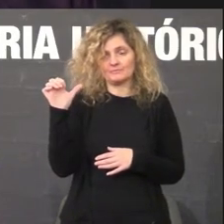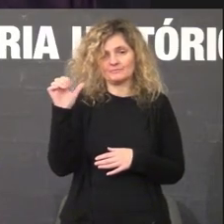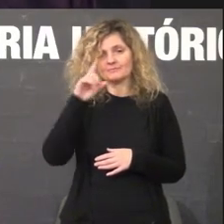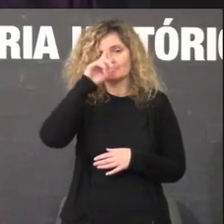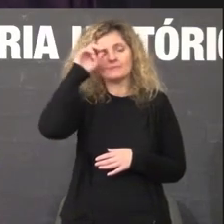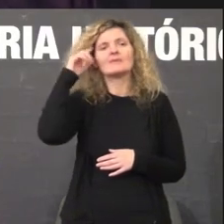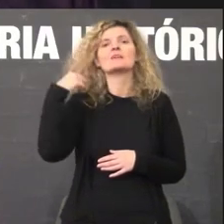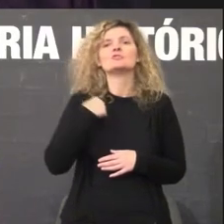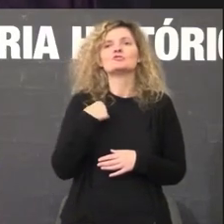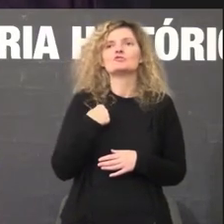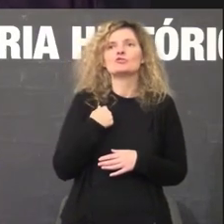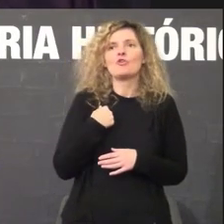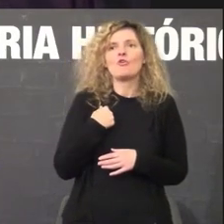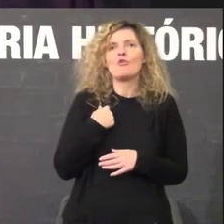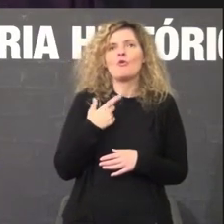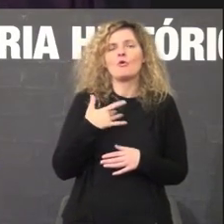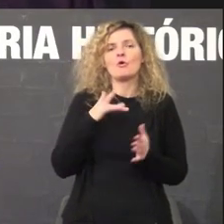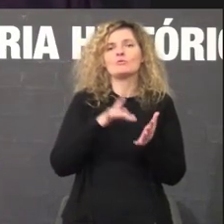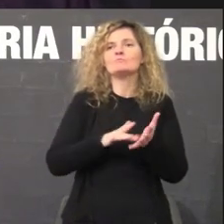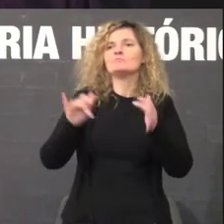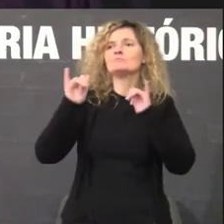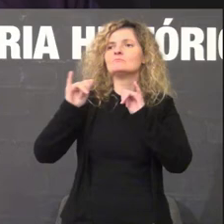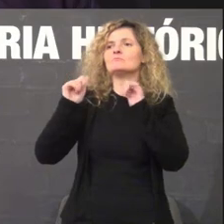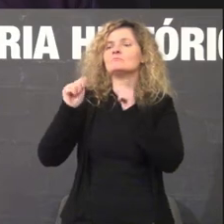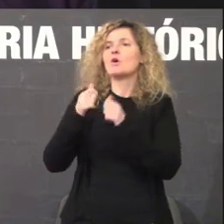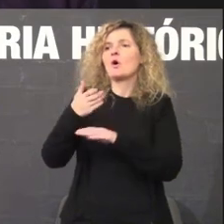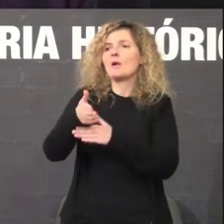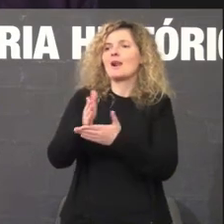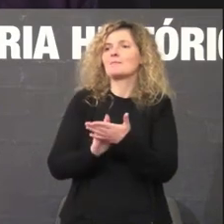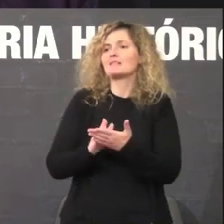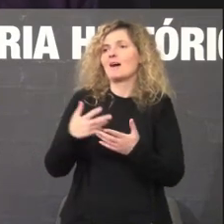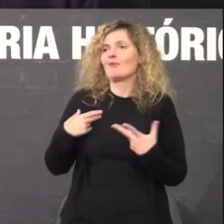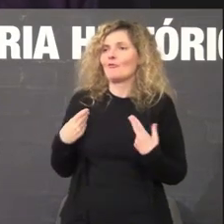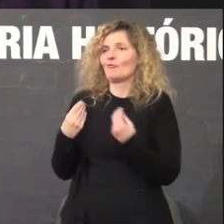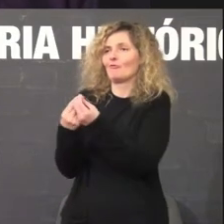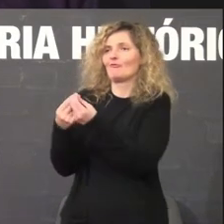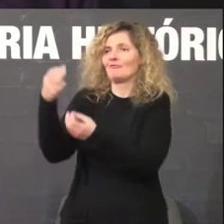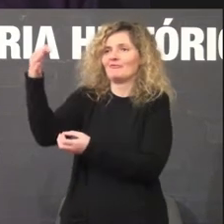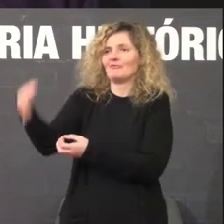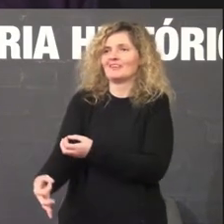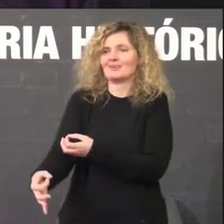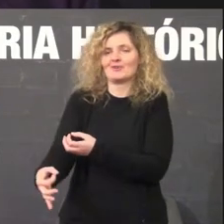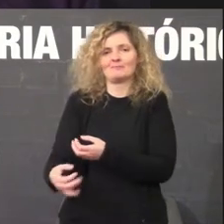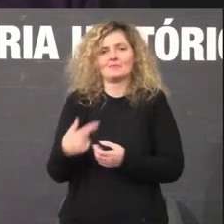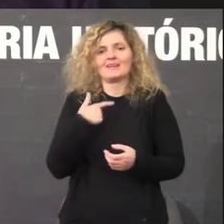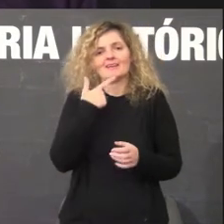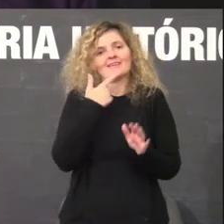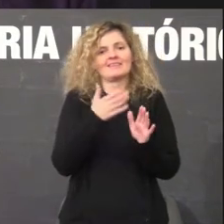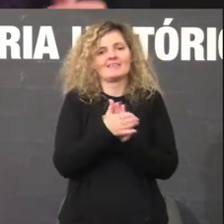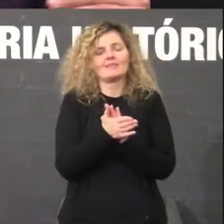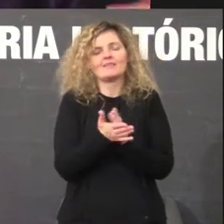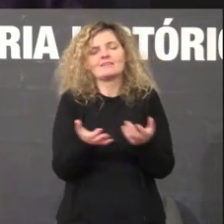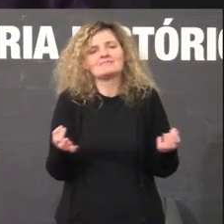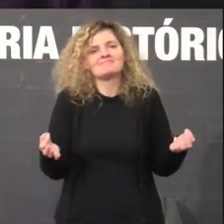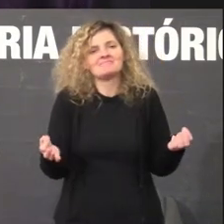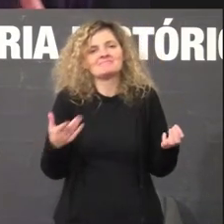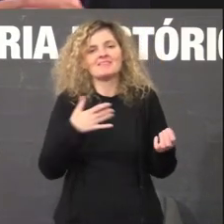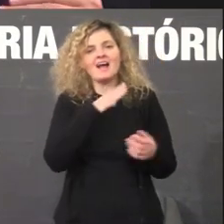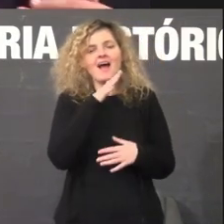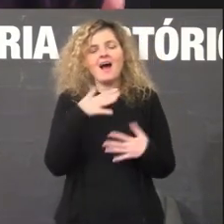yo habría salido a pasear con él por la mitad, ¿sabes? Quiero decir...